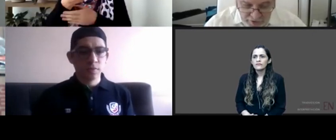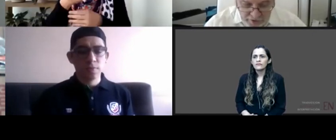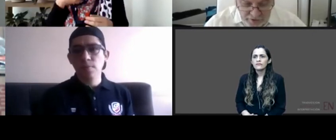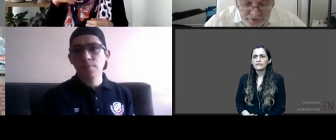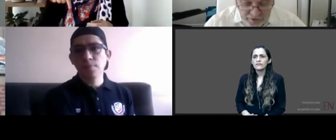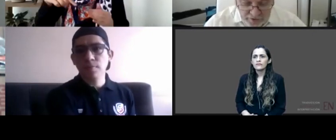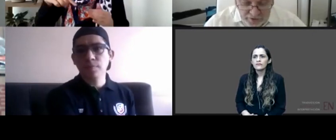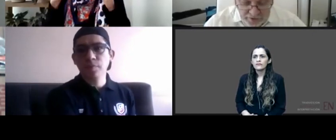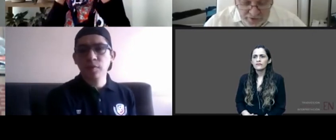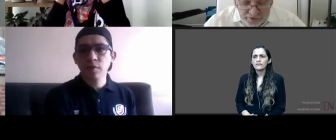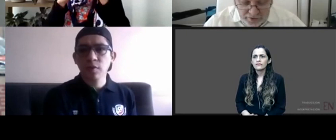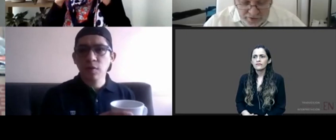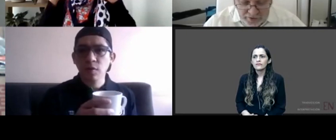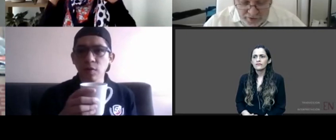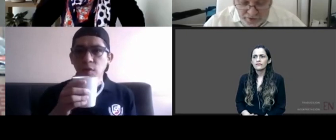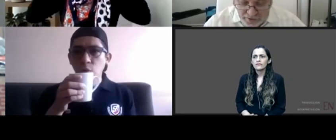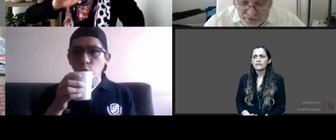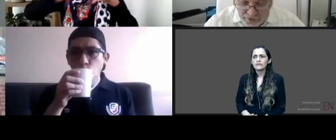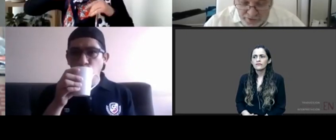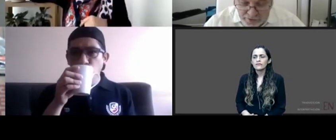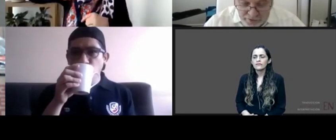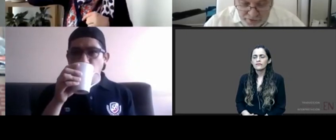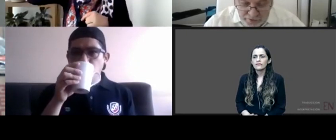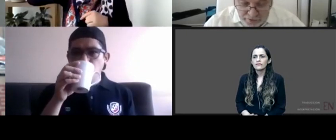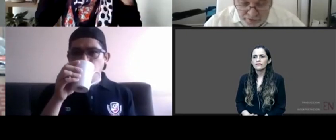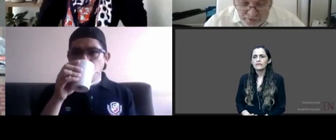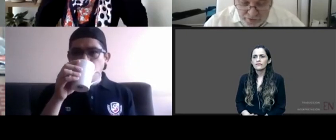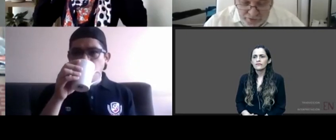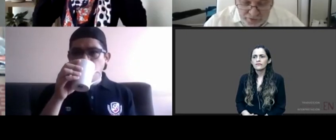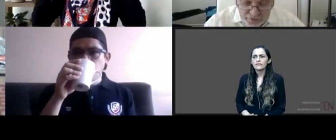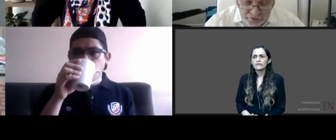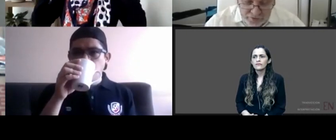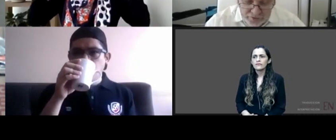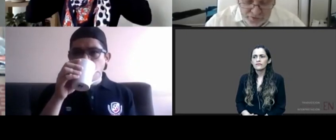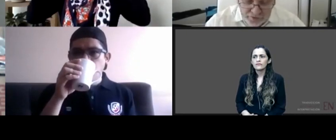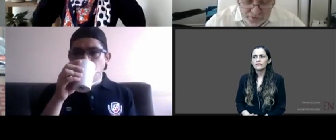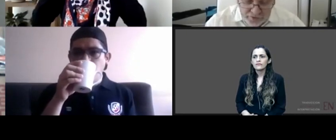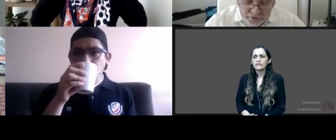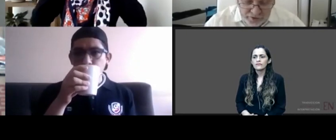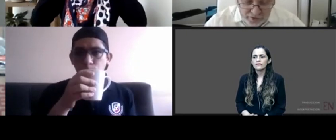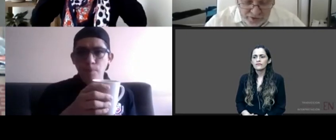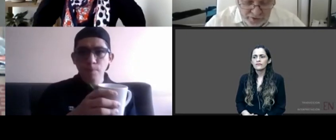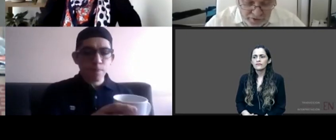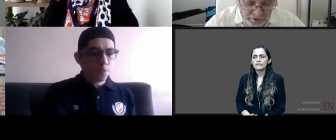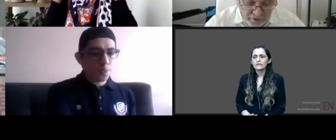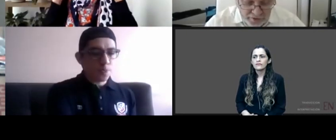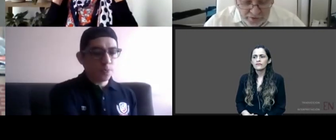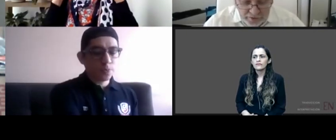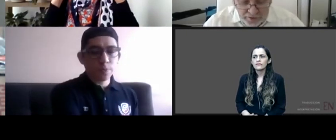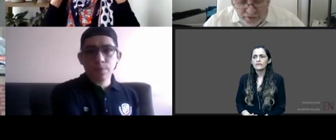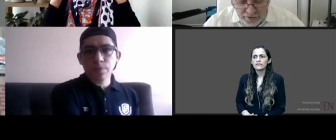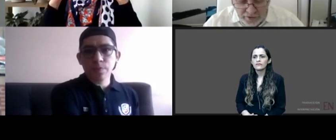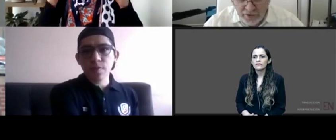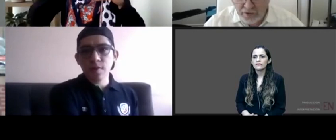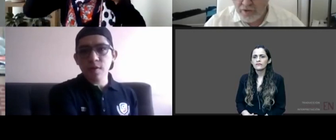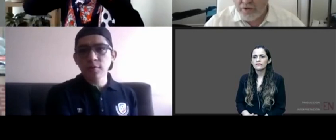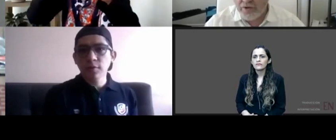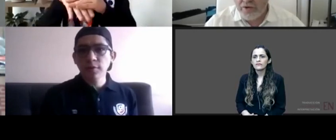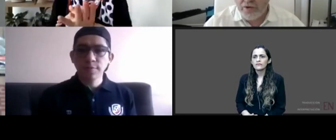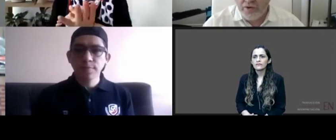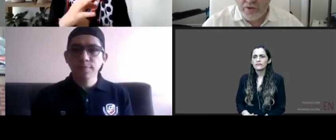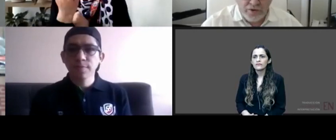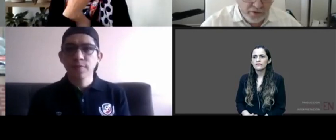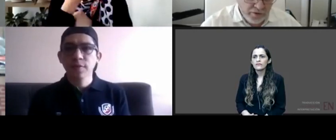¿qué pasa? A mí, por ejemplo, siento como si me apagaran